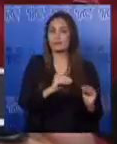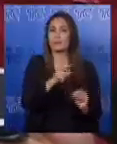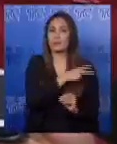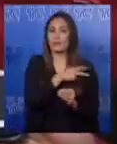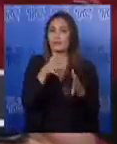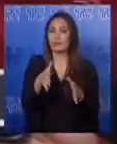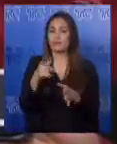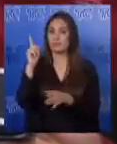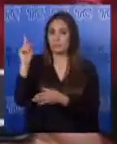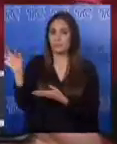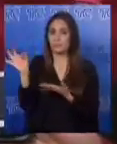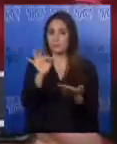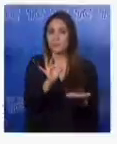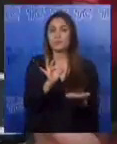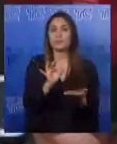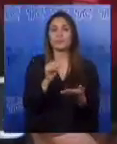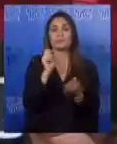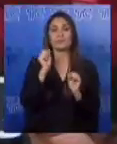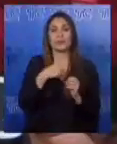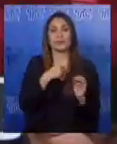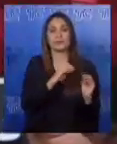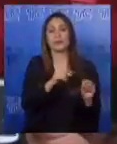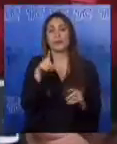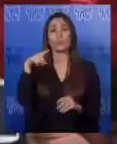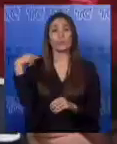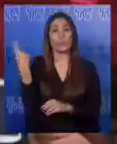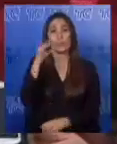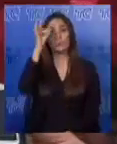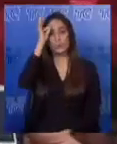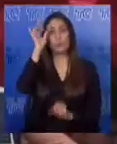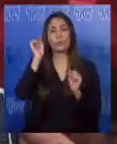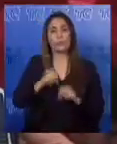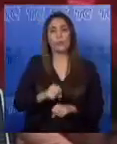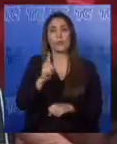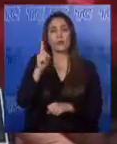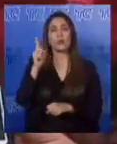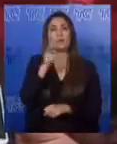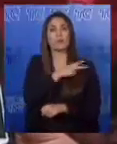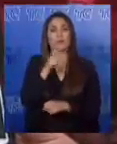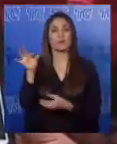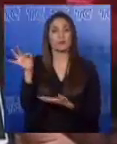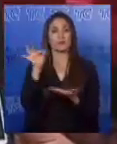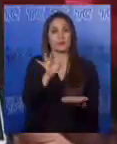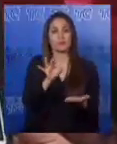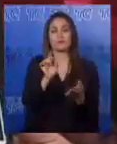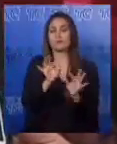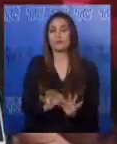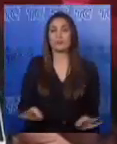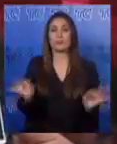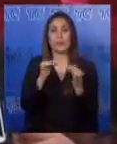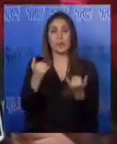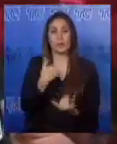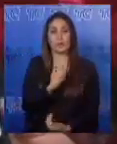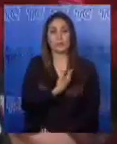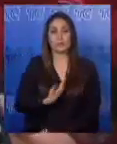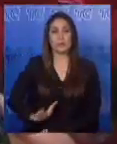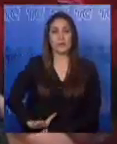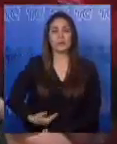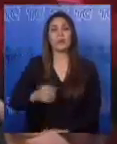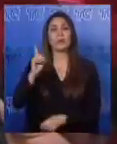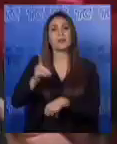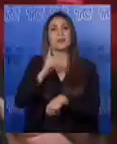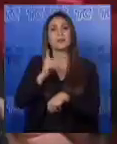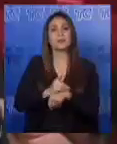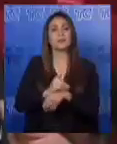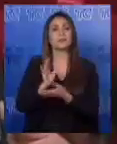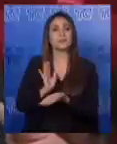docentes de públicos del magisterio ecuatoriano que todos los hospitales del país puedan tener una aula hospitalaria lo que hemos hablado hoy día con el presidente del directorio del instituto de control